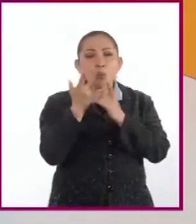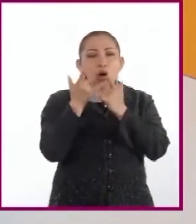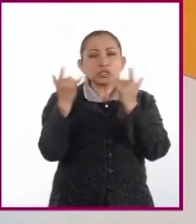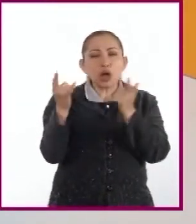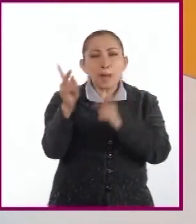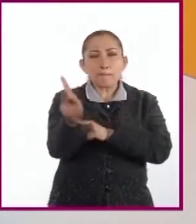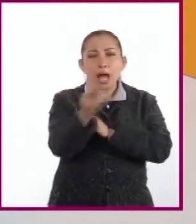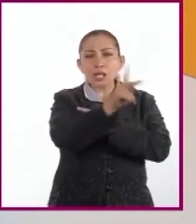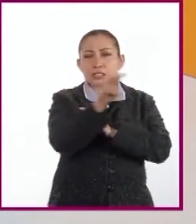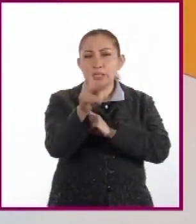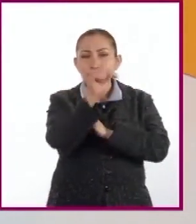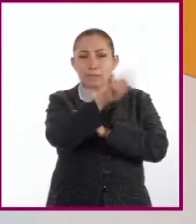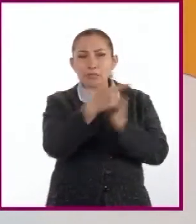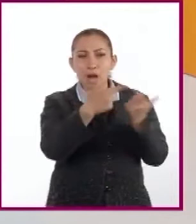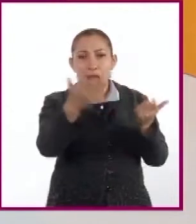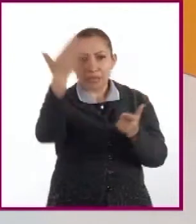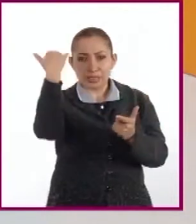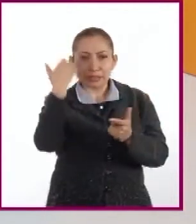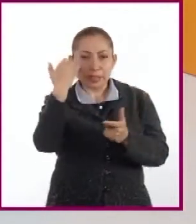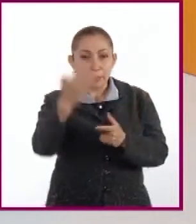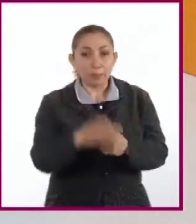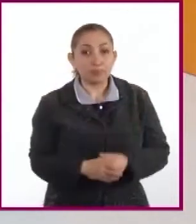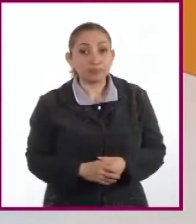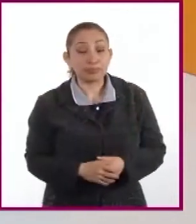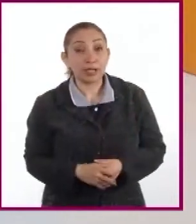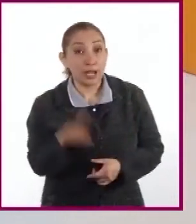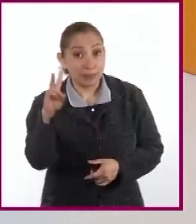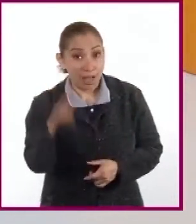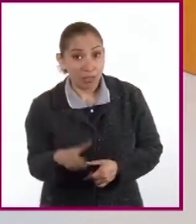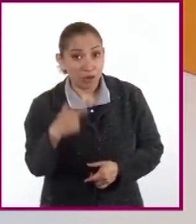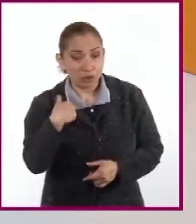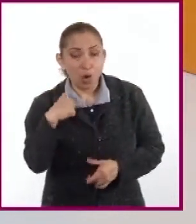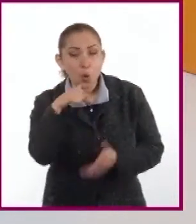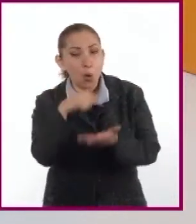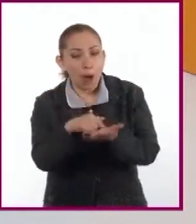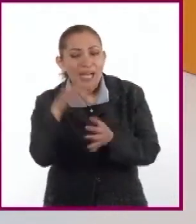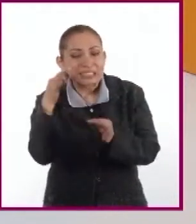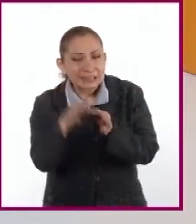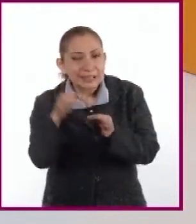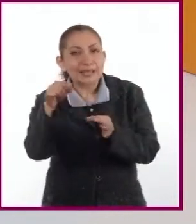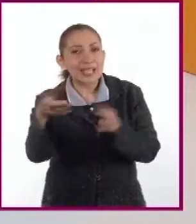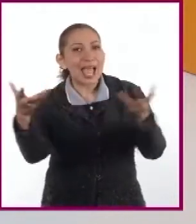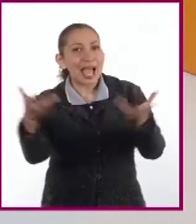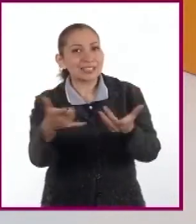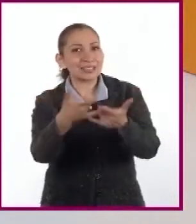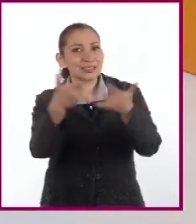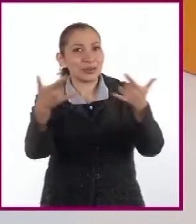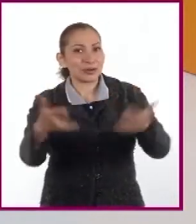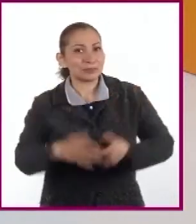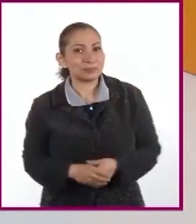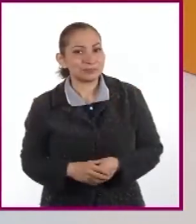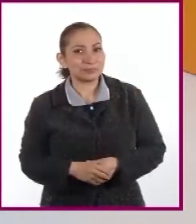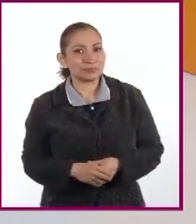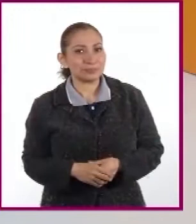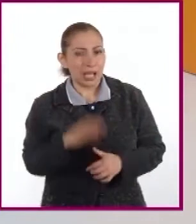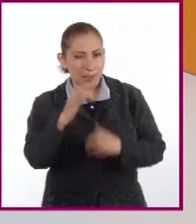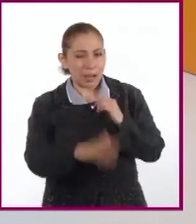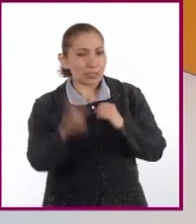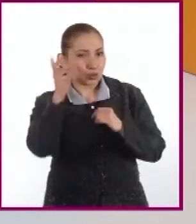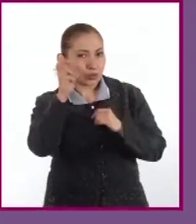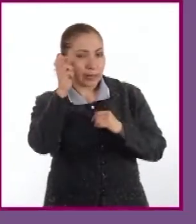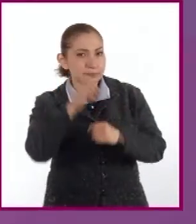similar de esta leyenda hace algún tiempo y de hecho ubico el lugar en donde se desarrolla la historia. Terminemos de